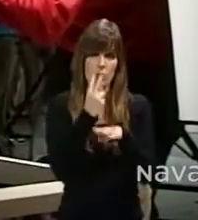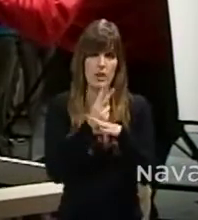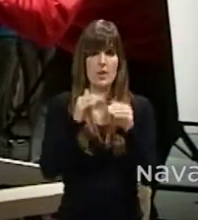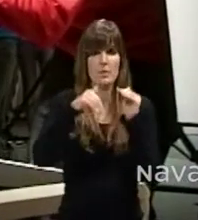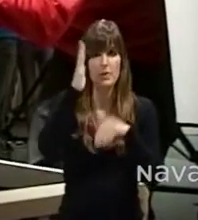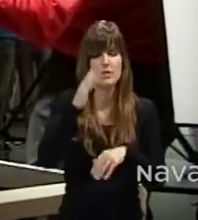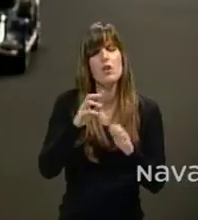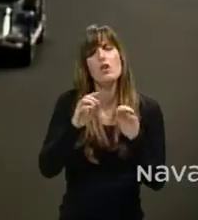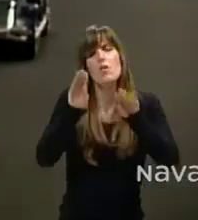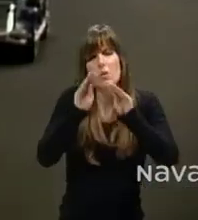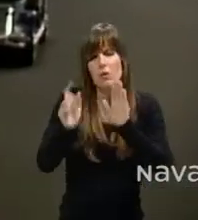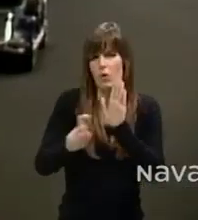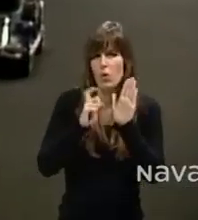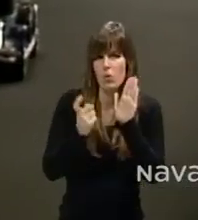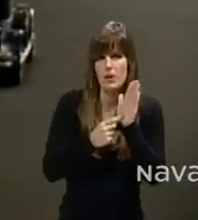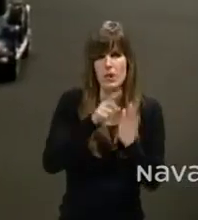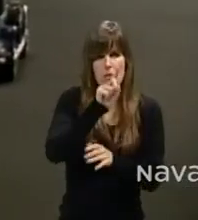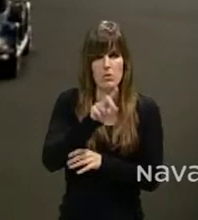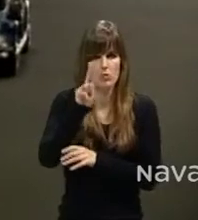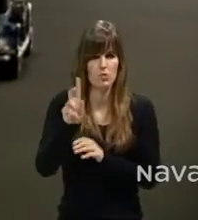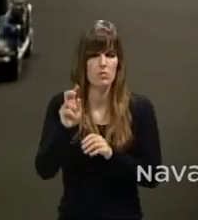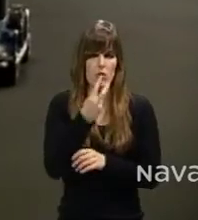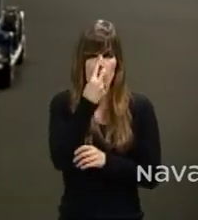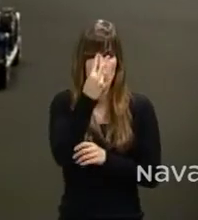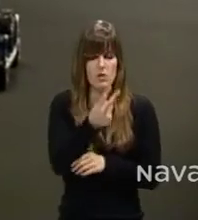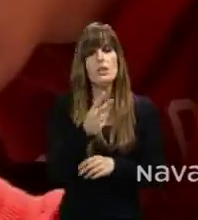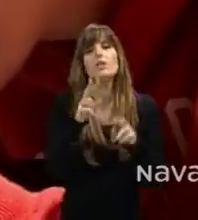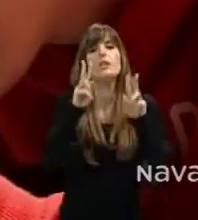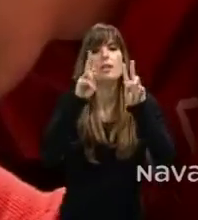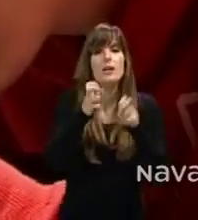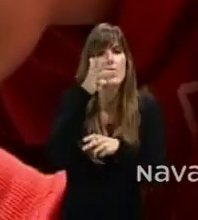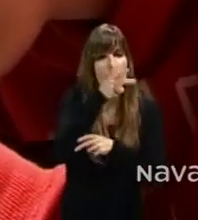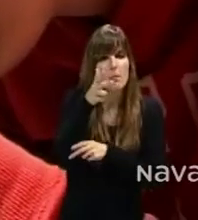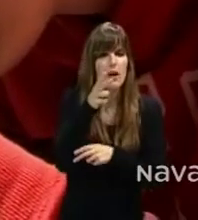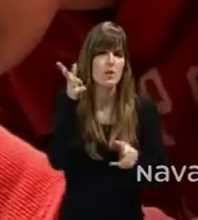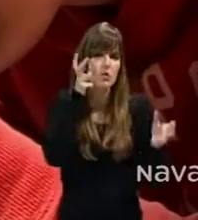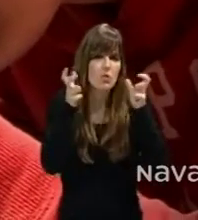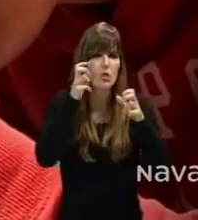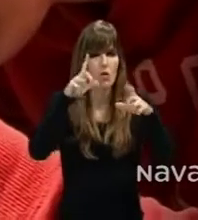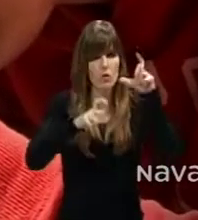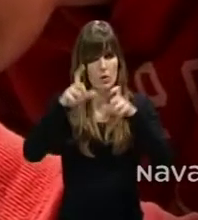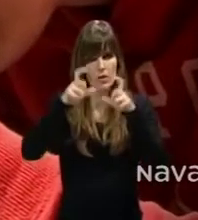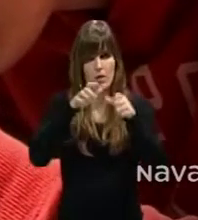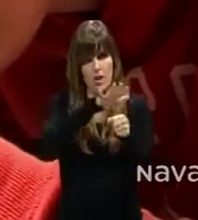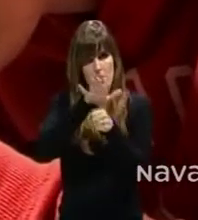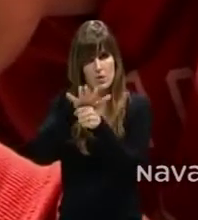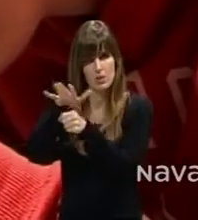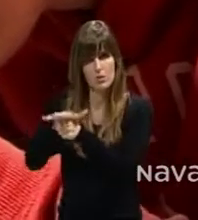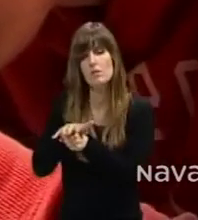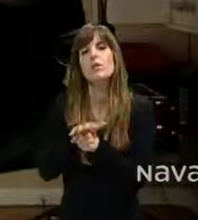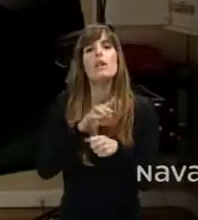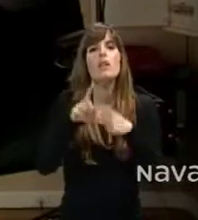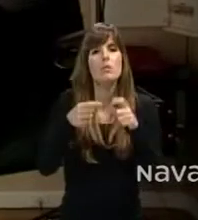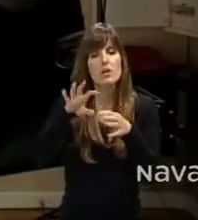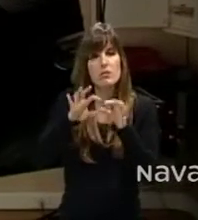completa desde el punto de vista de los contenidos en imagen, sonido y fotografía, las tres con el mismo peso académico y luego también las que tienen un itinerario de